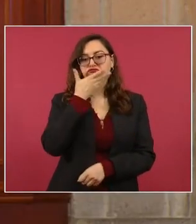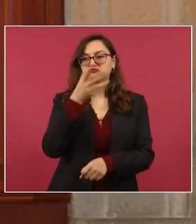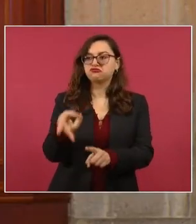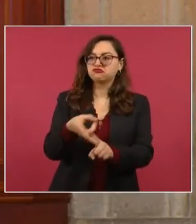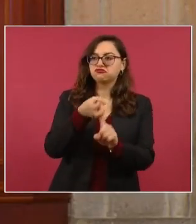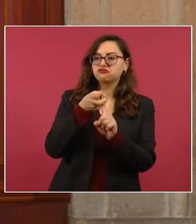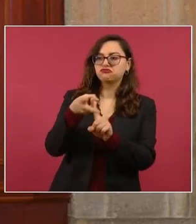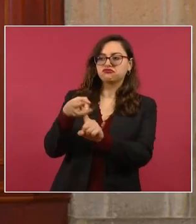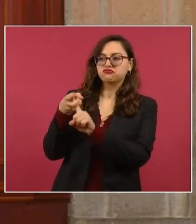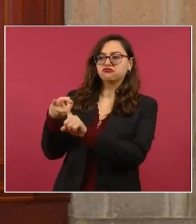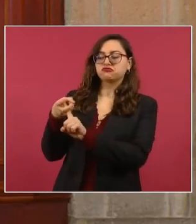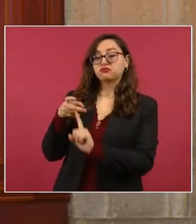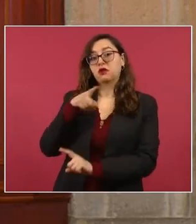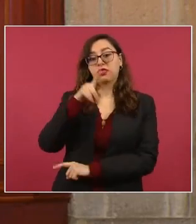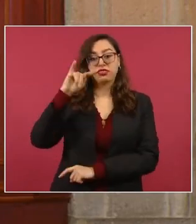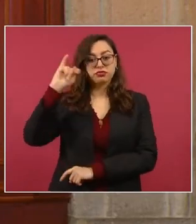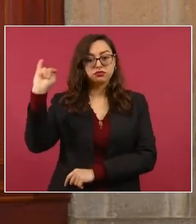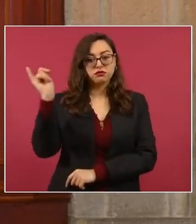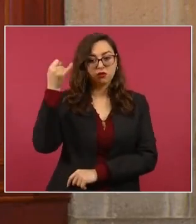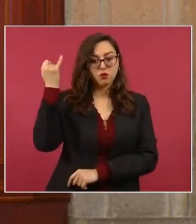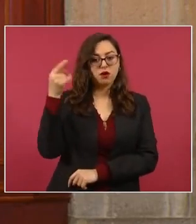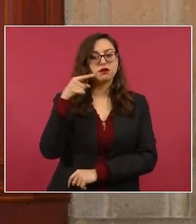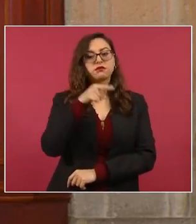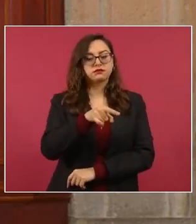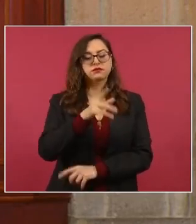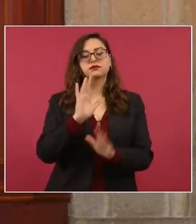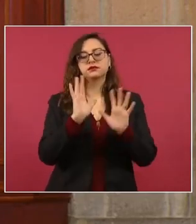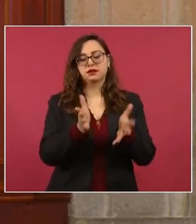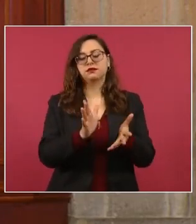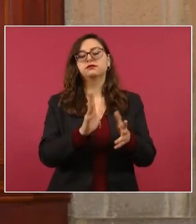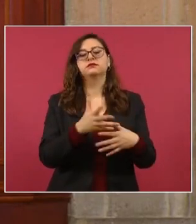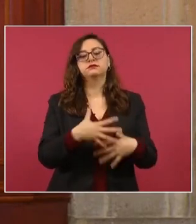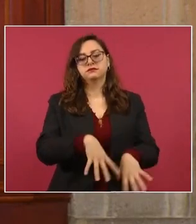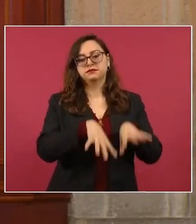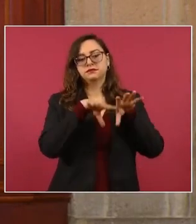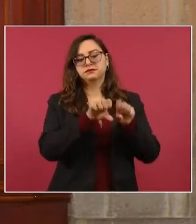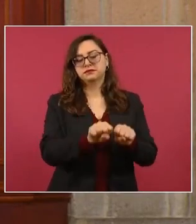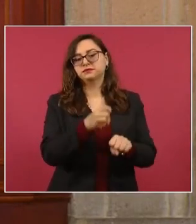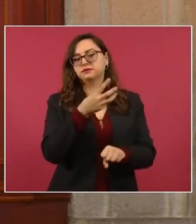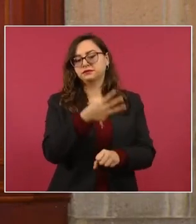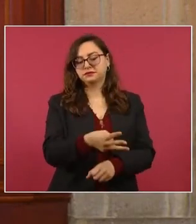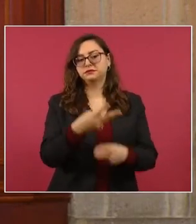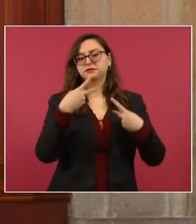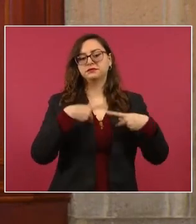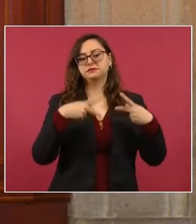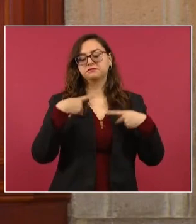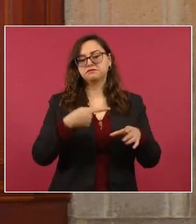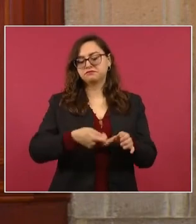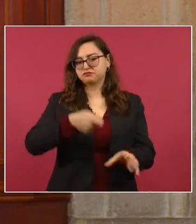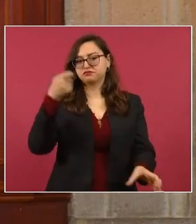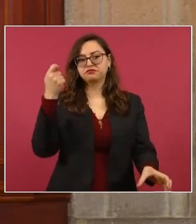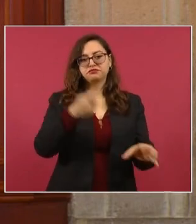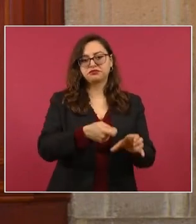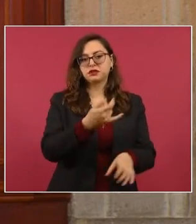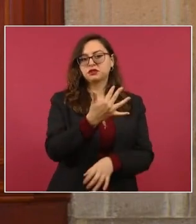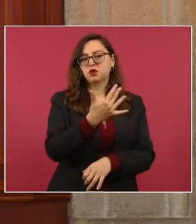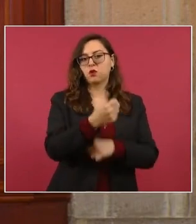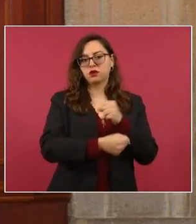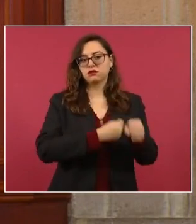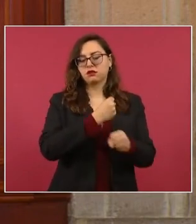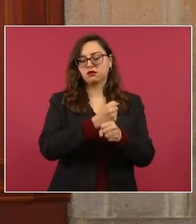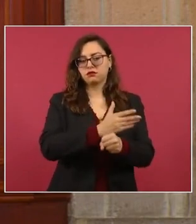estado logró obtener esta sentencia contra tres personas por secuestro agravado por hechos ocurridos en